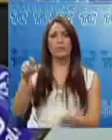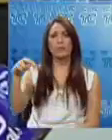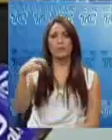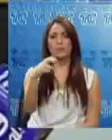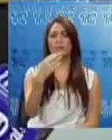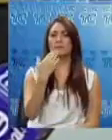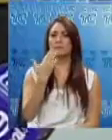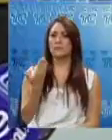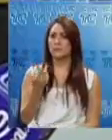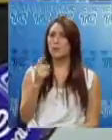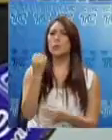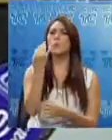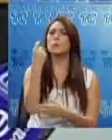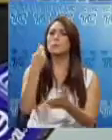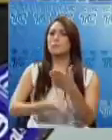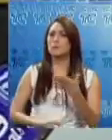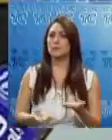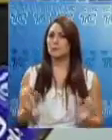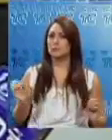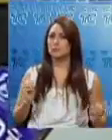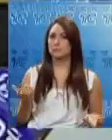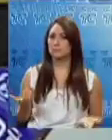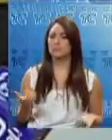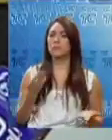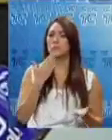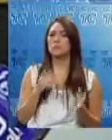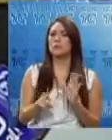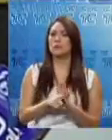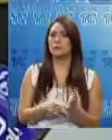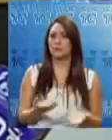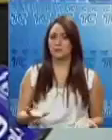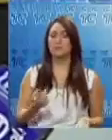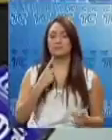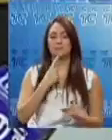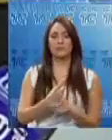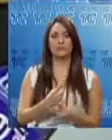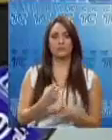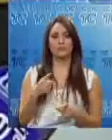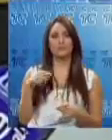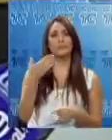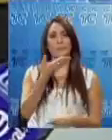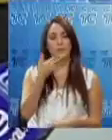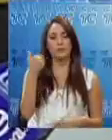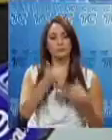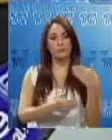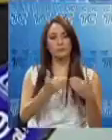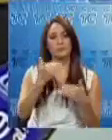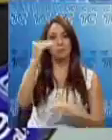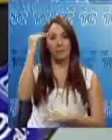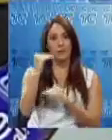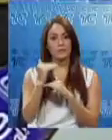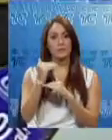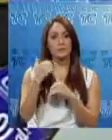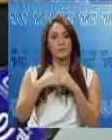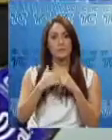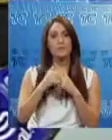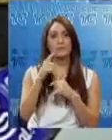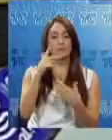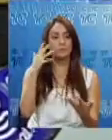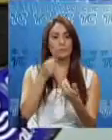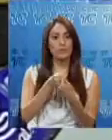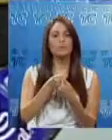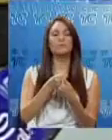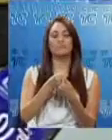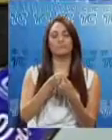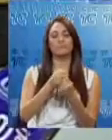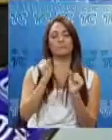sido sancionados? ¿Y cuál ha sido la aplicación a la sanción? Todo lo que contribuye a mejorar y a disminuir la incidencia de accidentes de tránsito es